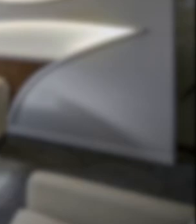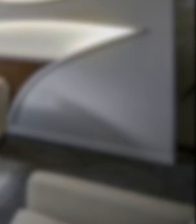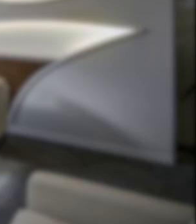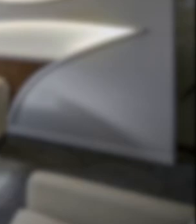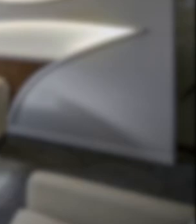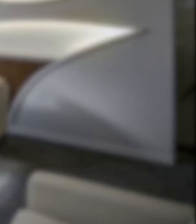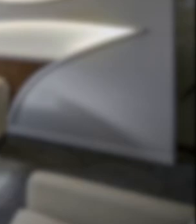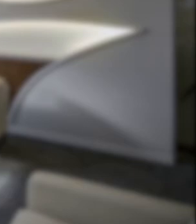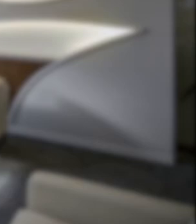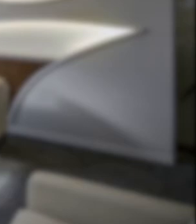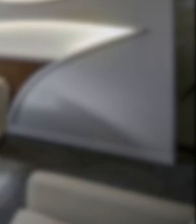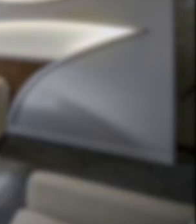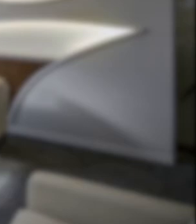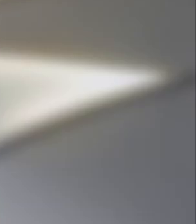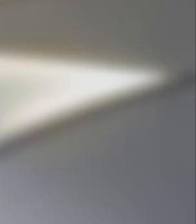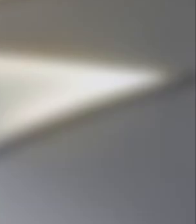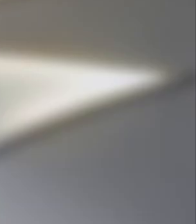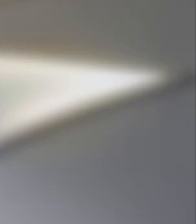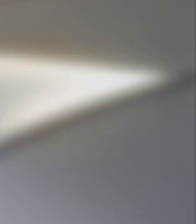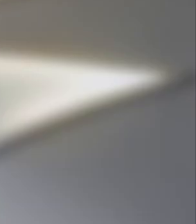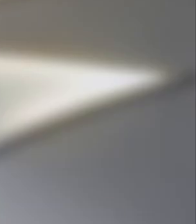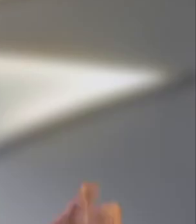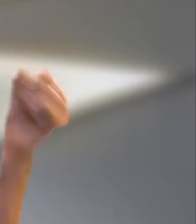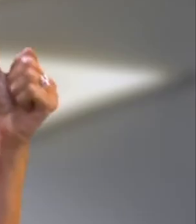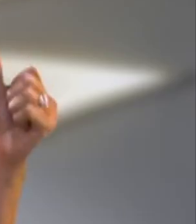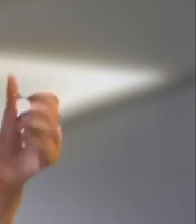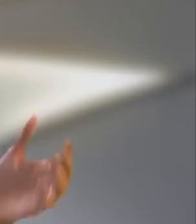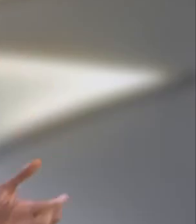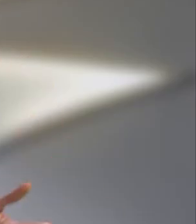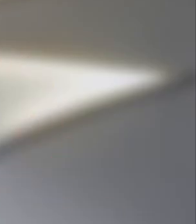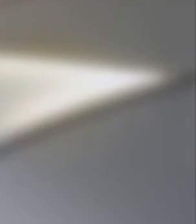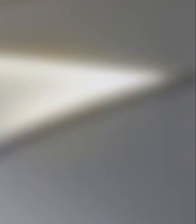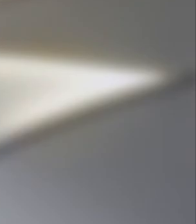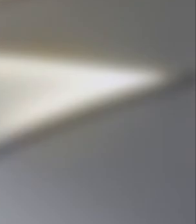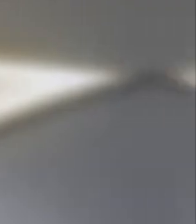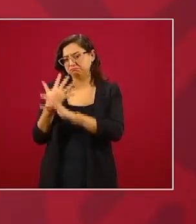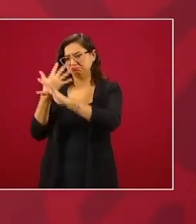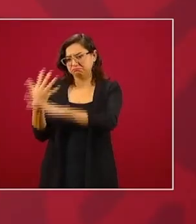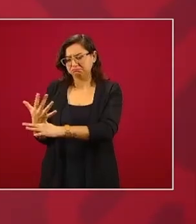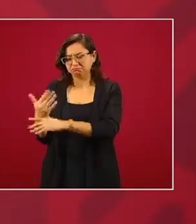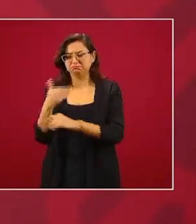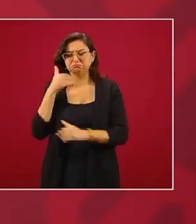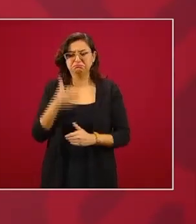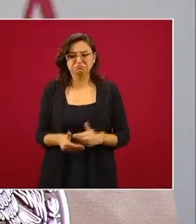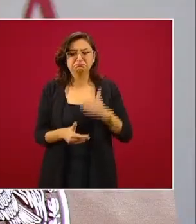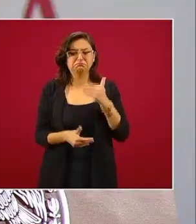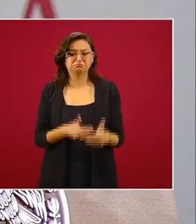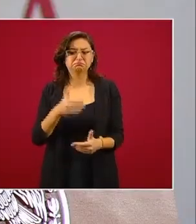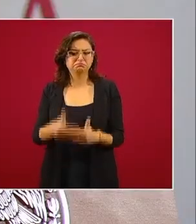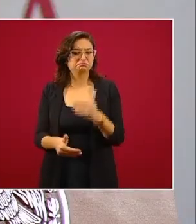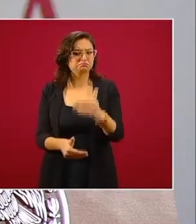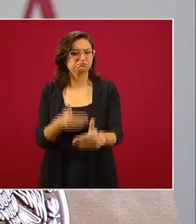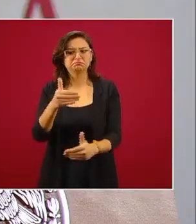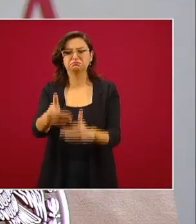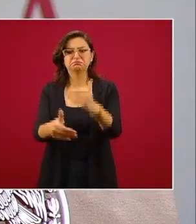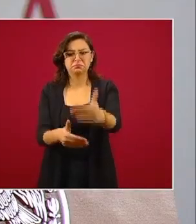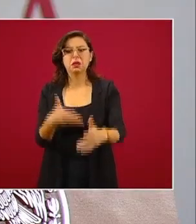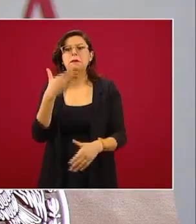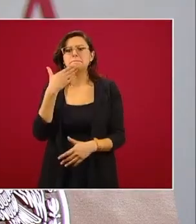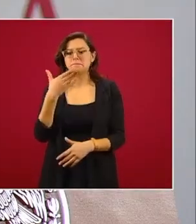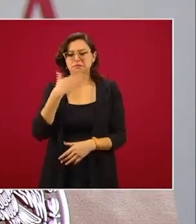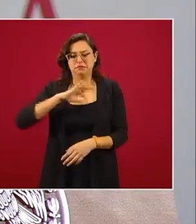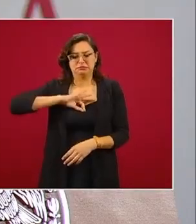¿Qué sucede cuando hacemos una afirmación y damos un paso para atrás? Ya se domó